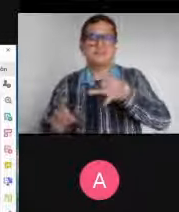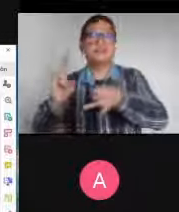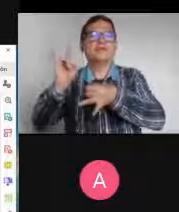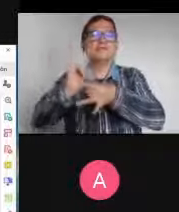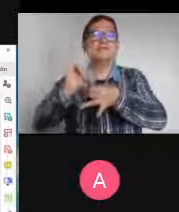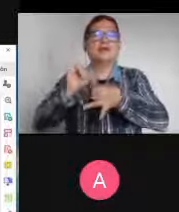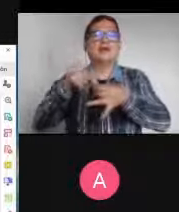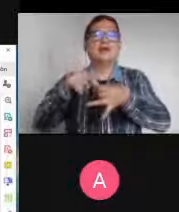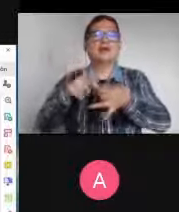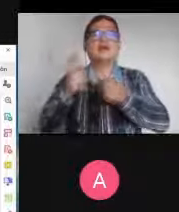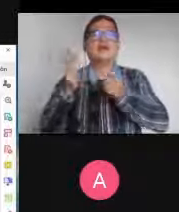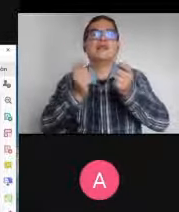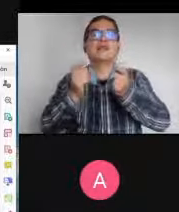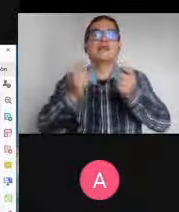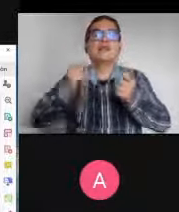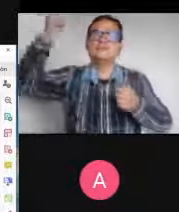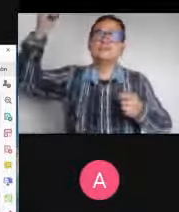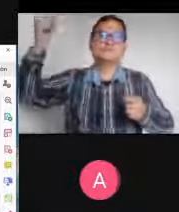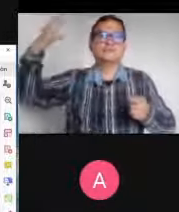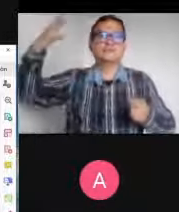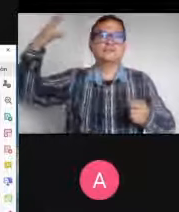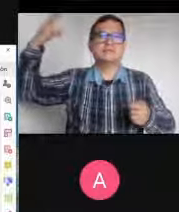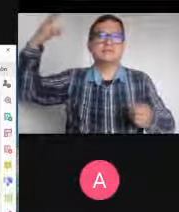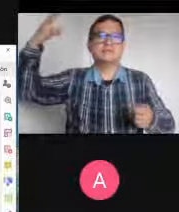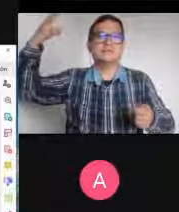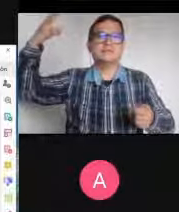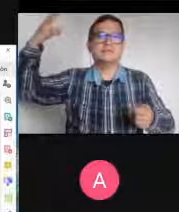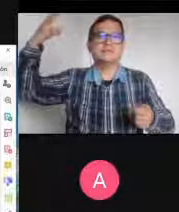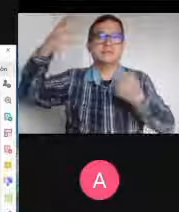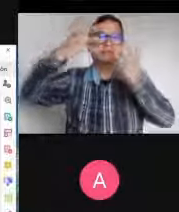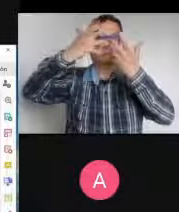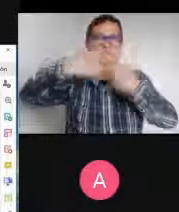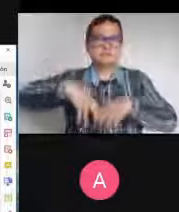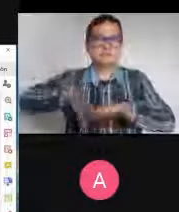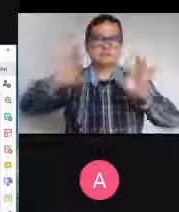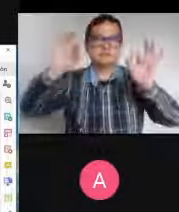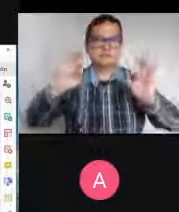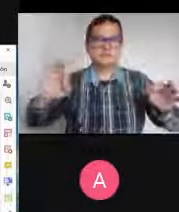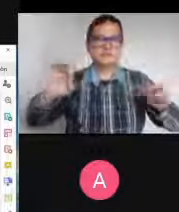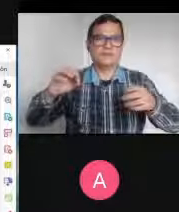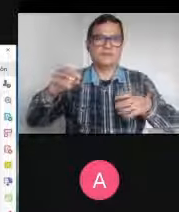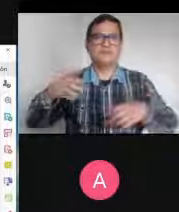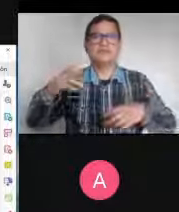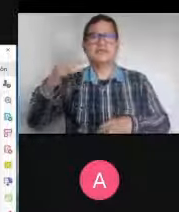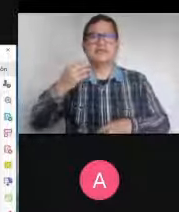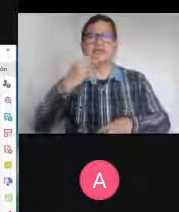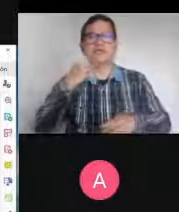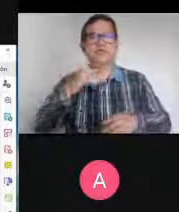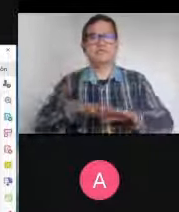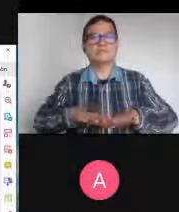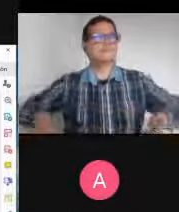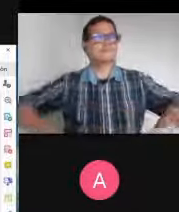para controlar una lámpara de encendido de manera automática. Entonces, si nosotros tenemos un patio,